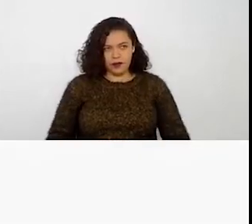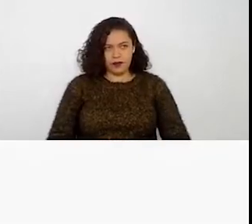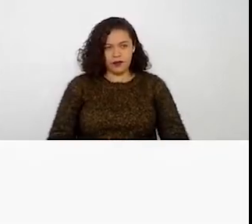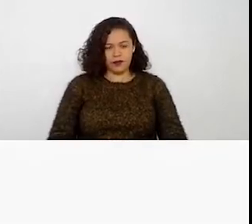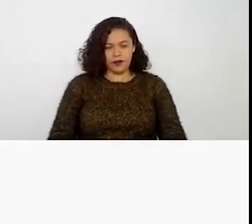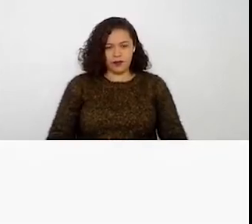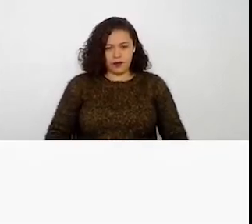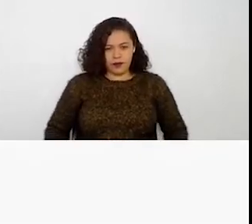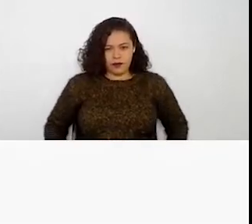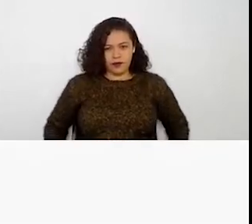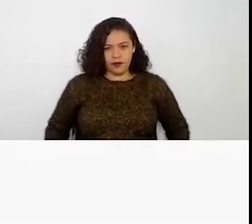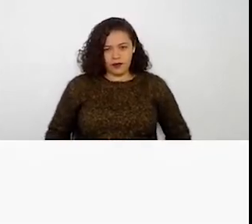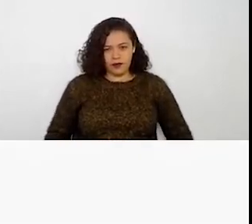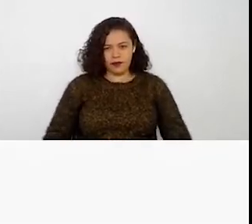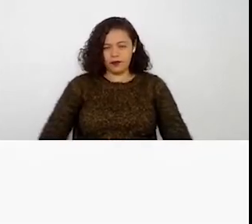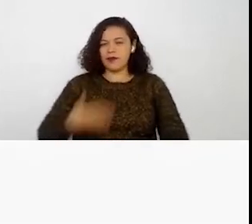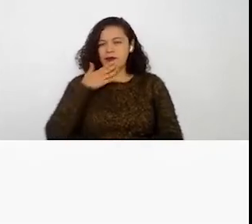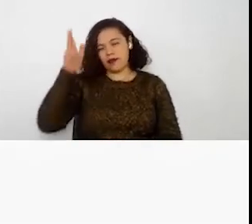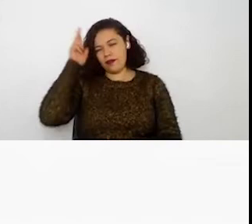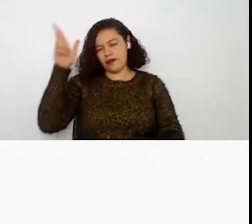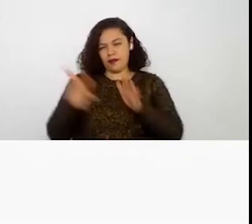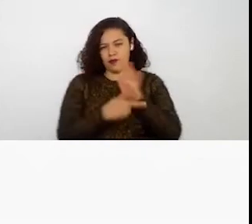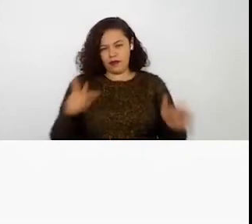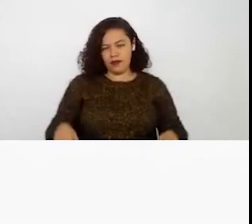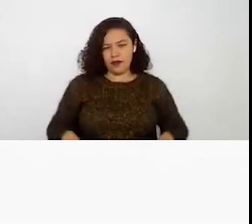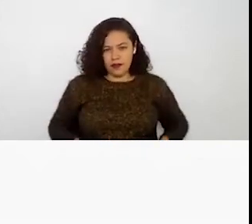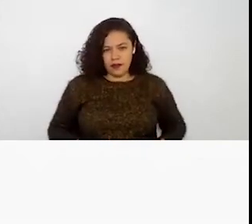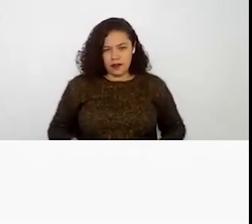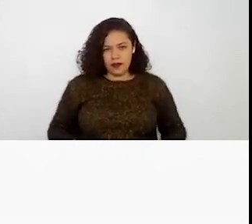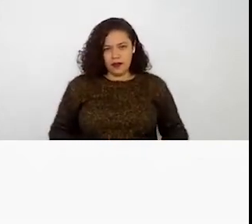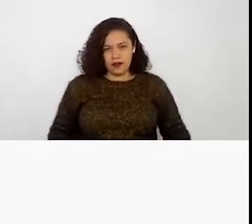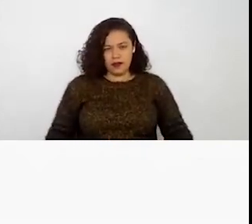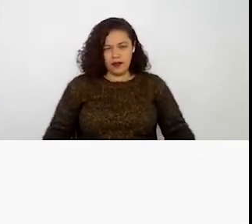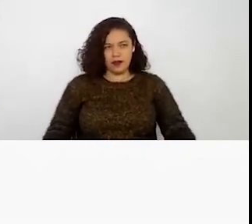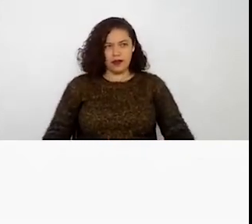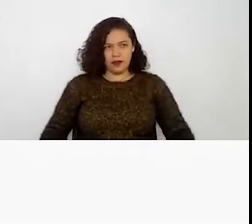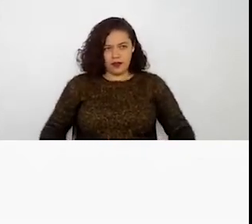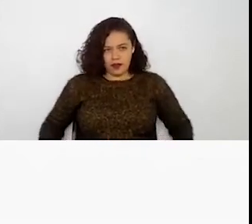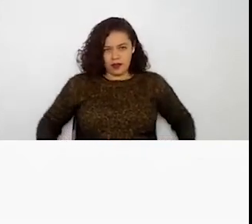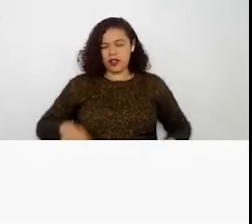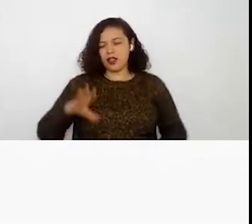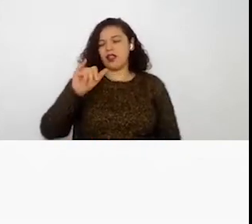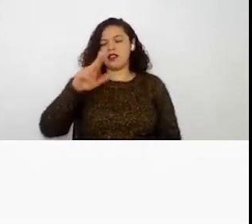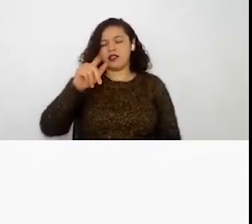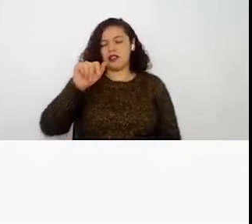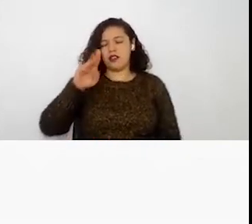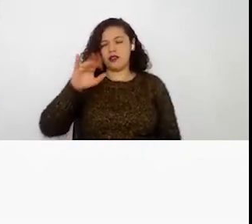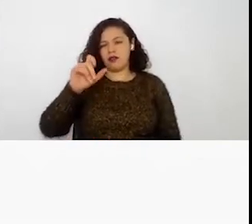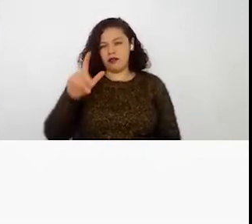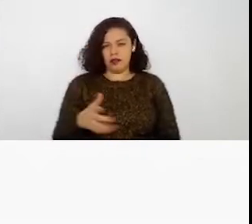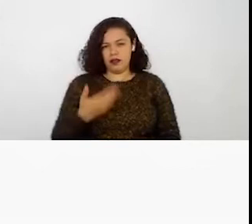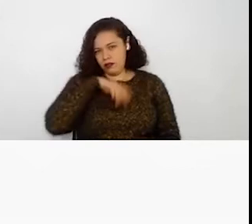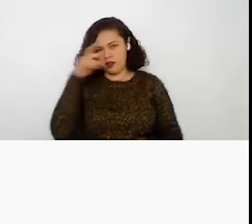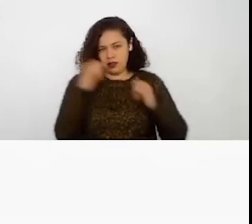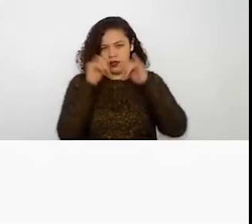muy bien Hola de nuevo bueno como les comentaba Cristóbal y bueno nosotros estamos en una institución de prueba